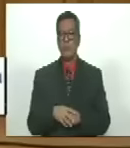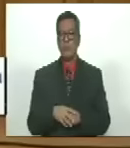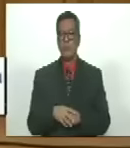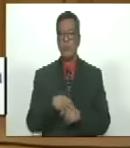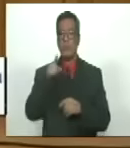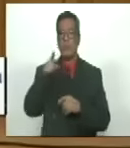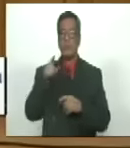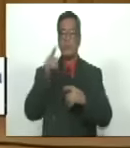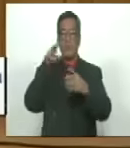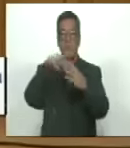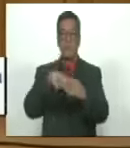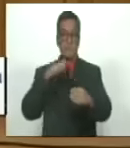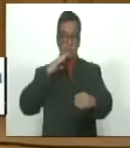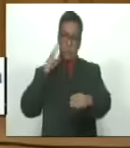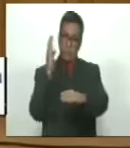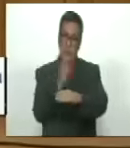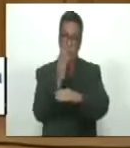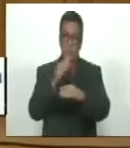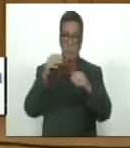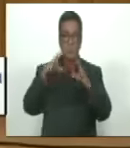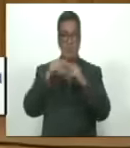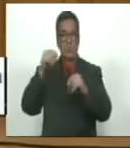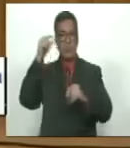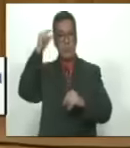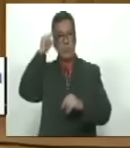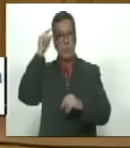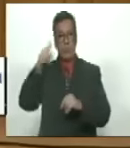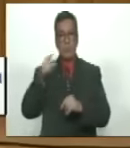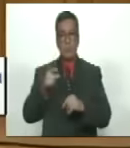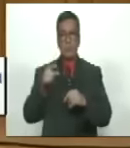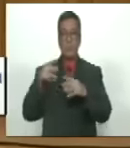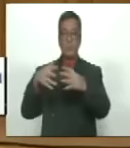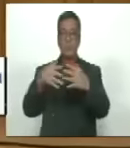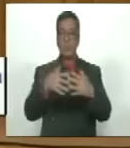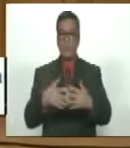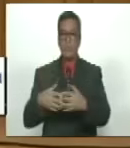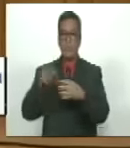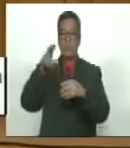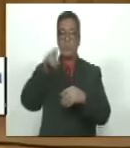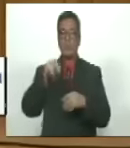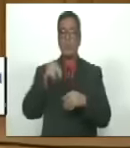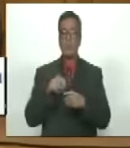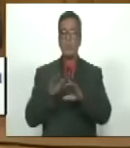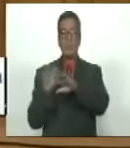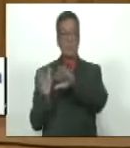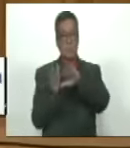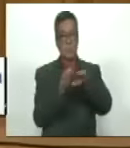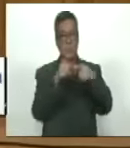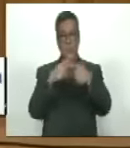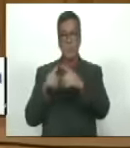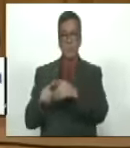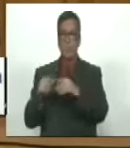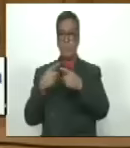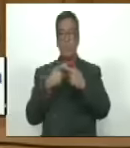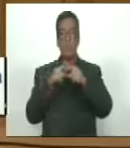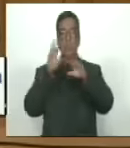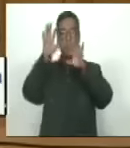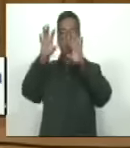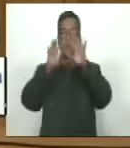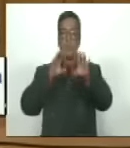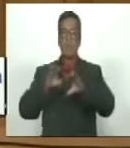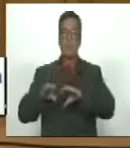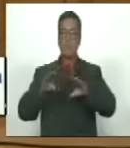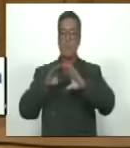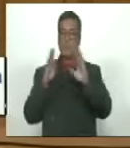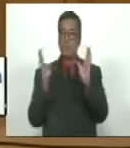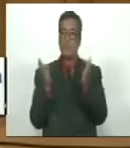el imperio que arremete día a día. No es el imperio, aparte de eso, son las transnacionales,